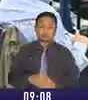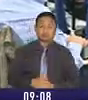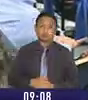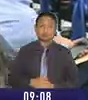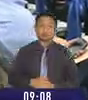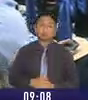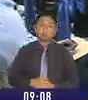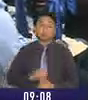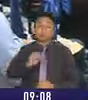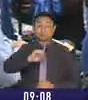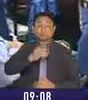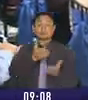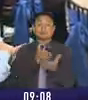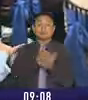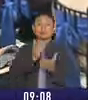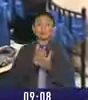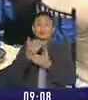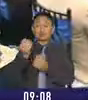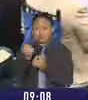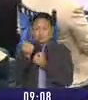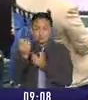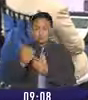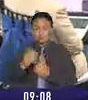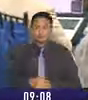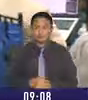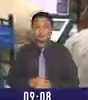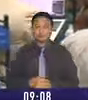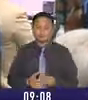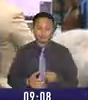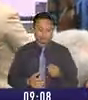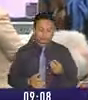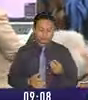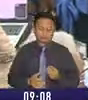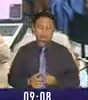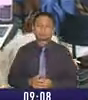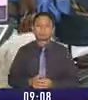política, así como el acceso a la información. Informó Javier Rosero.